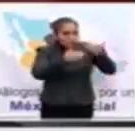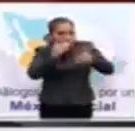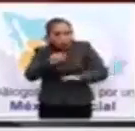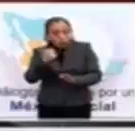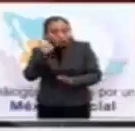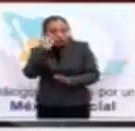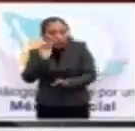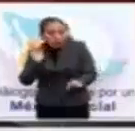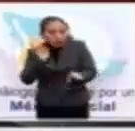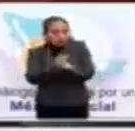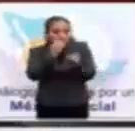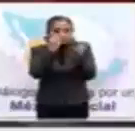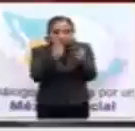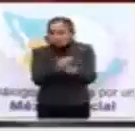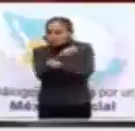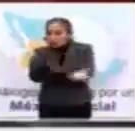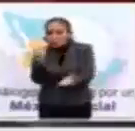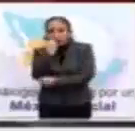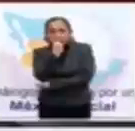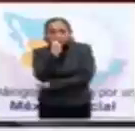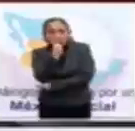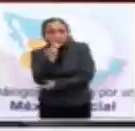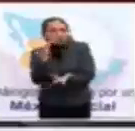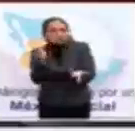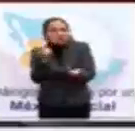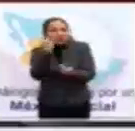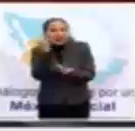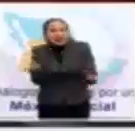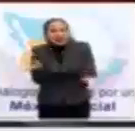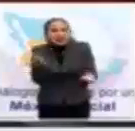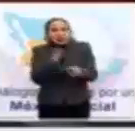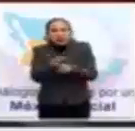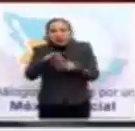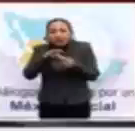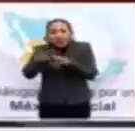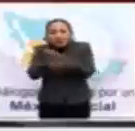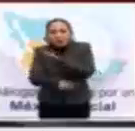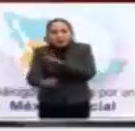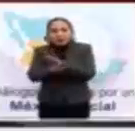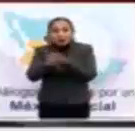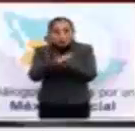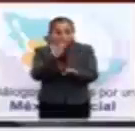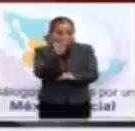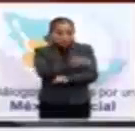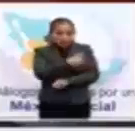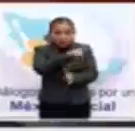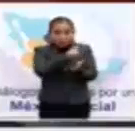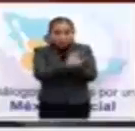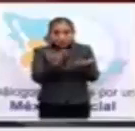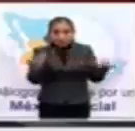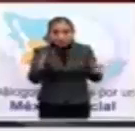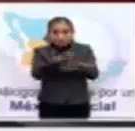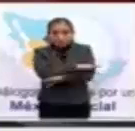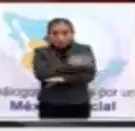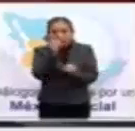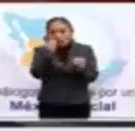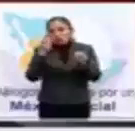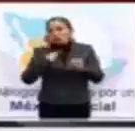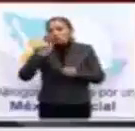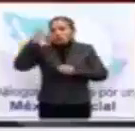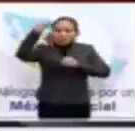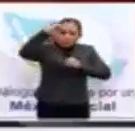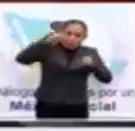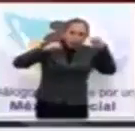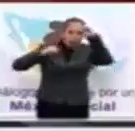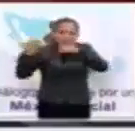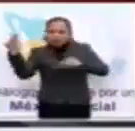¿Queremos seguridad alimentaria, soberanía alimentaria? Algo tiene que ser la guía, porque si no, la reforma que podamos hacer, dado que hay tantas voces y